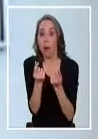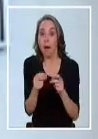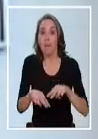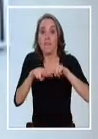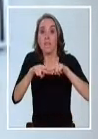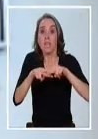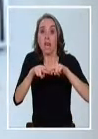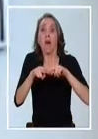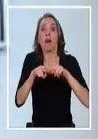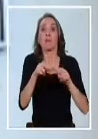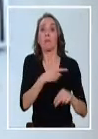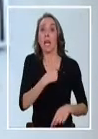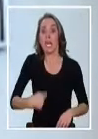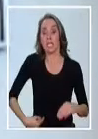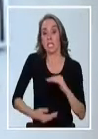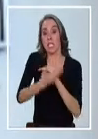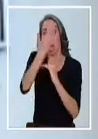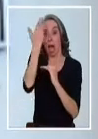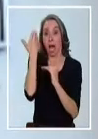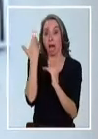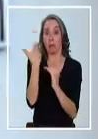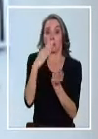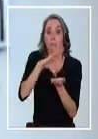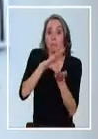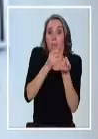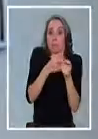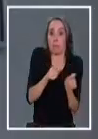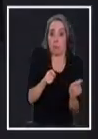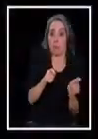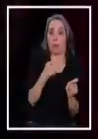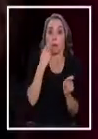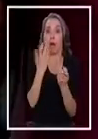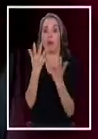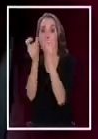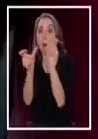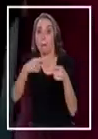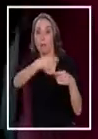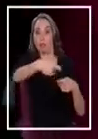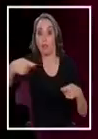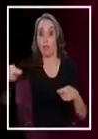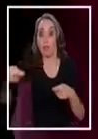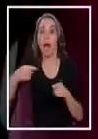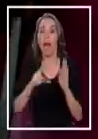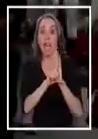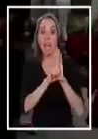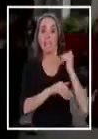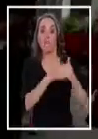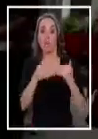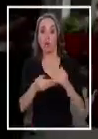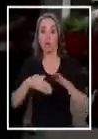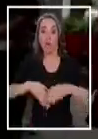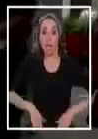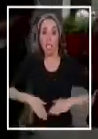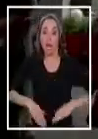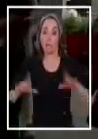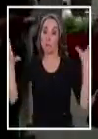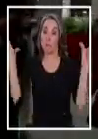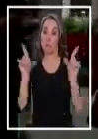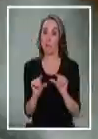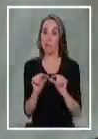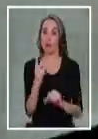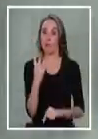riqueza con la que contaba China en ese entonces en función de su población. La norma funcionó y los nacimientos bajaron